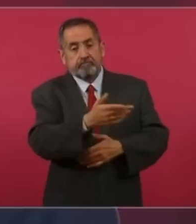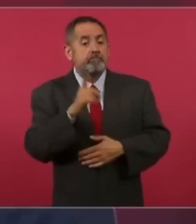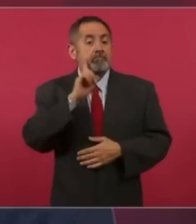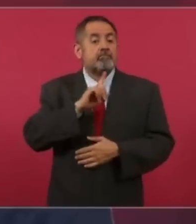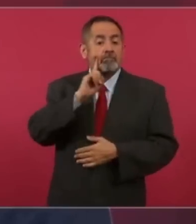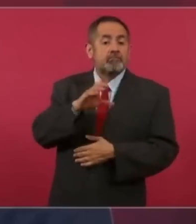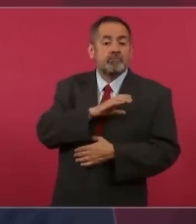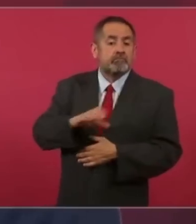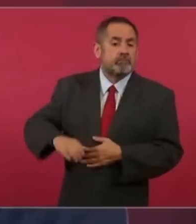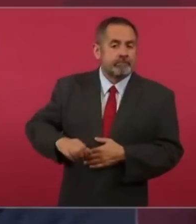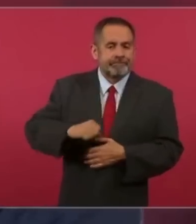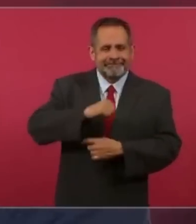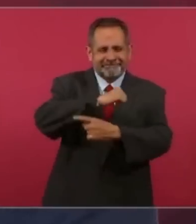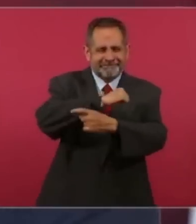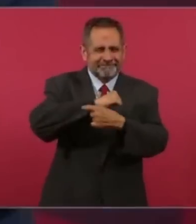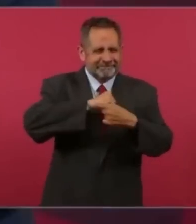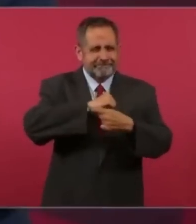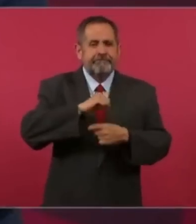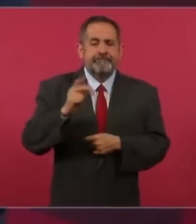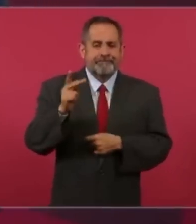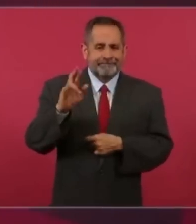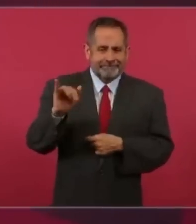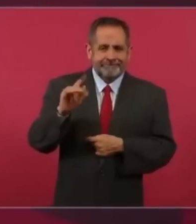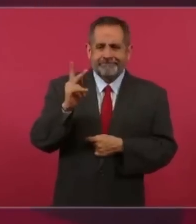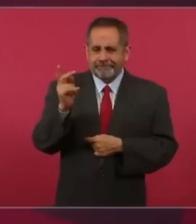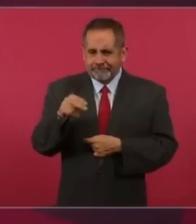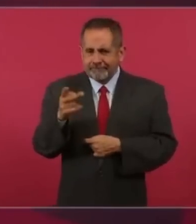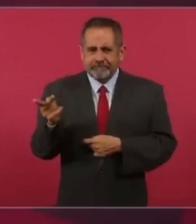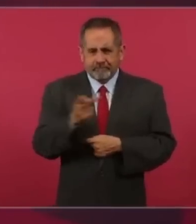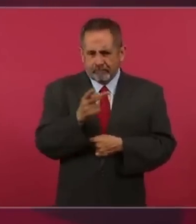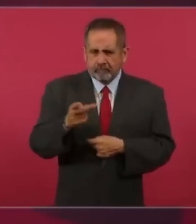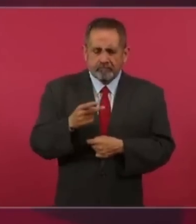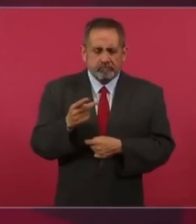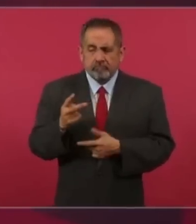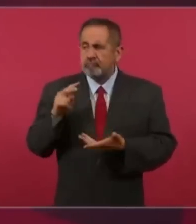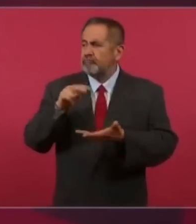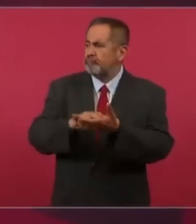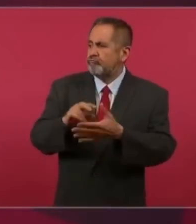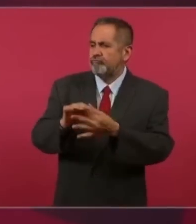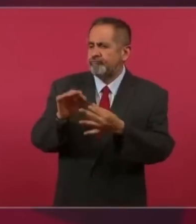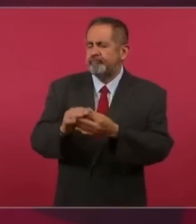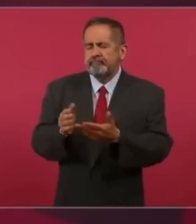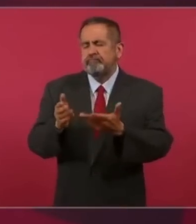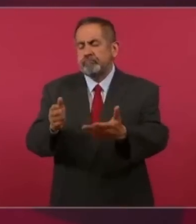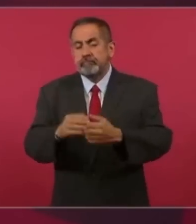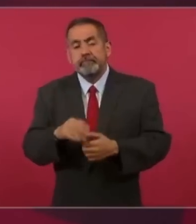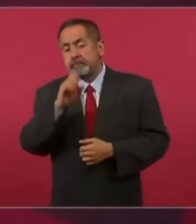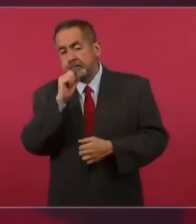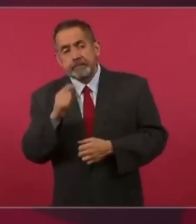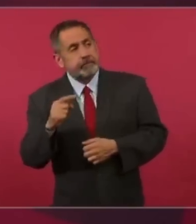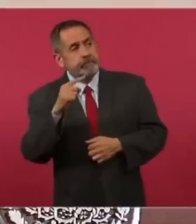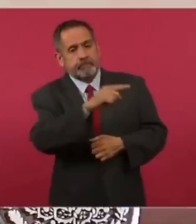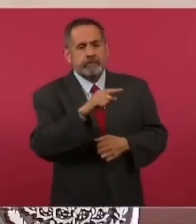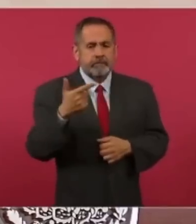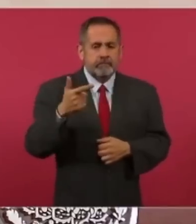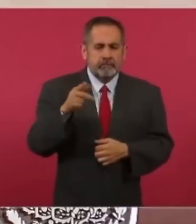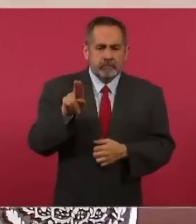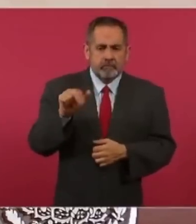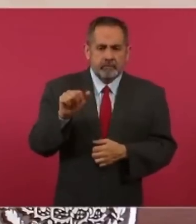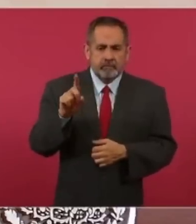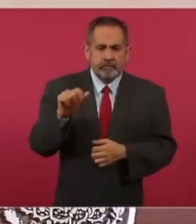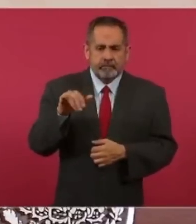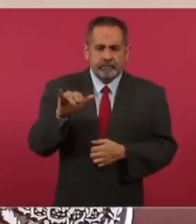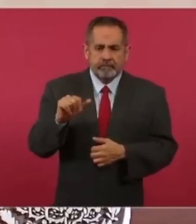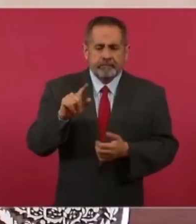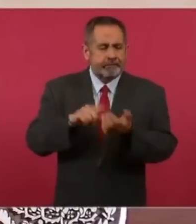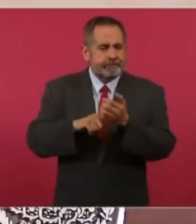candidata del PRI, del PAN, en el Estado de México, y lo hizo también Guadiana,